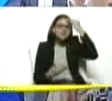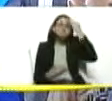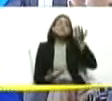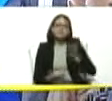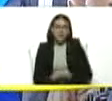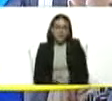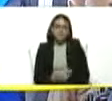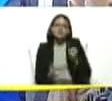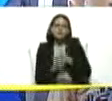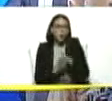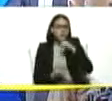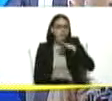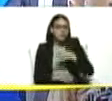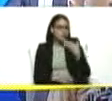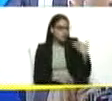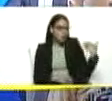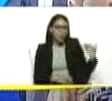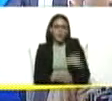yo.